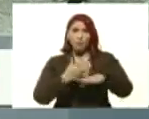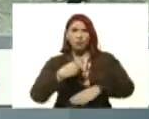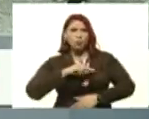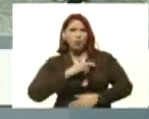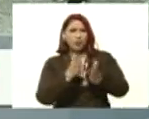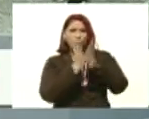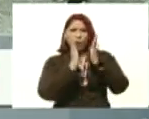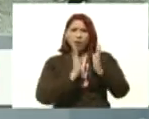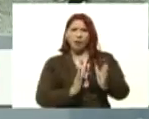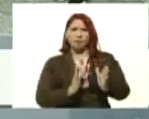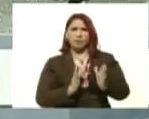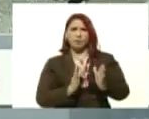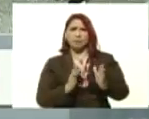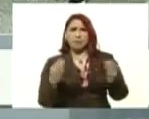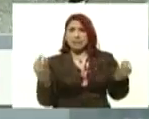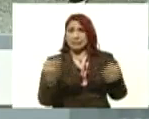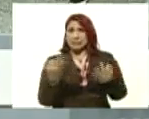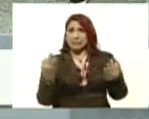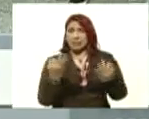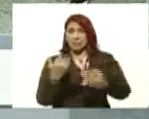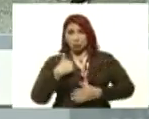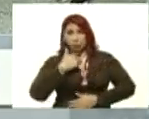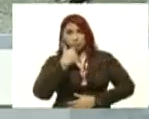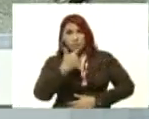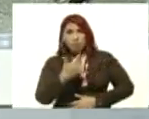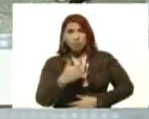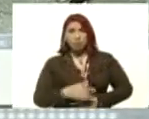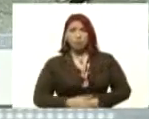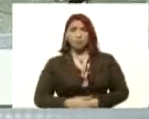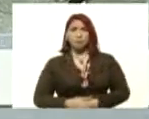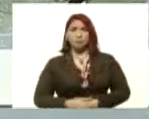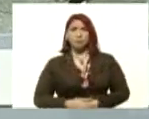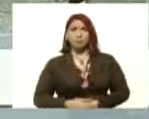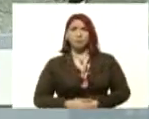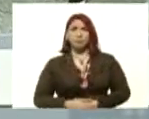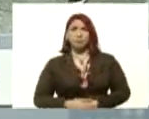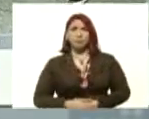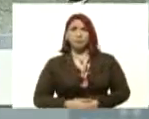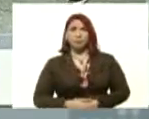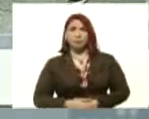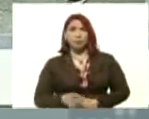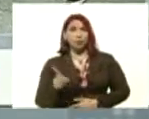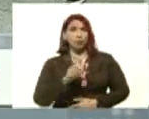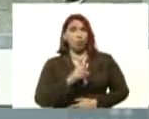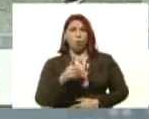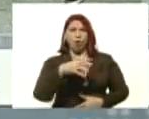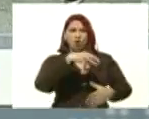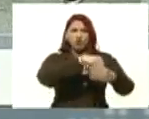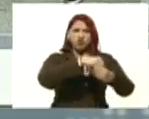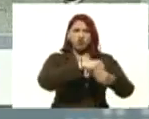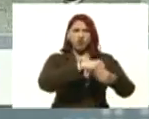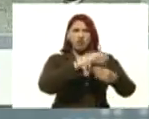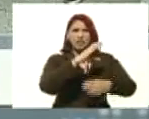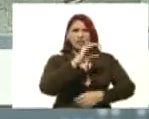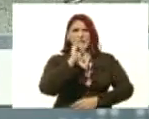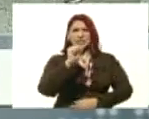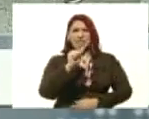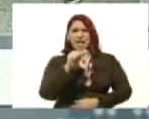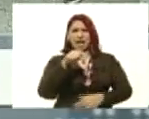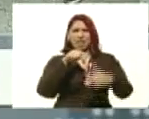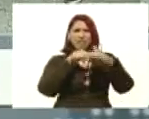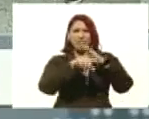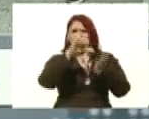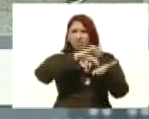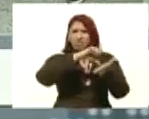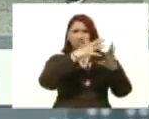escuela, siempre lo he dicho, no fueron los cuarteles de la CIA en Virginia o